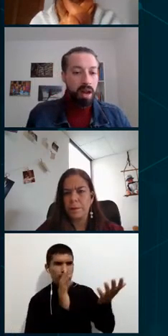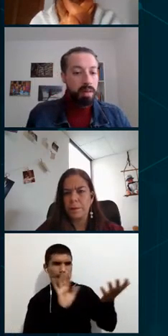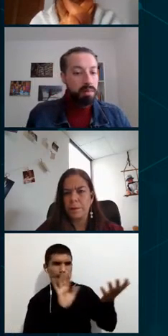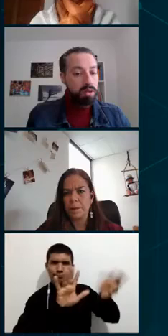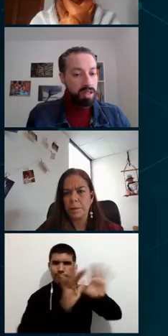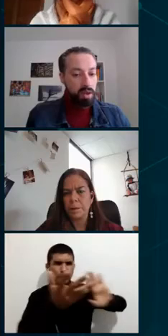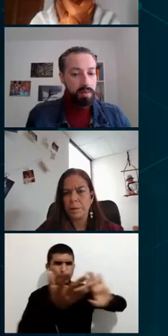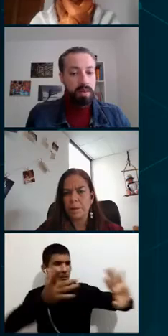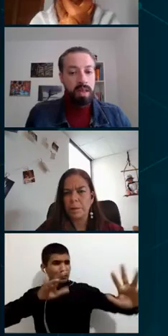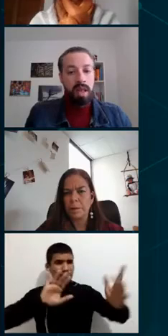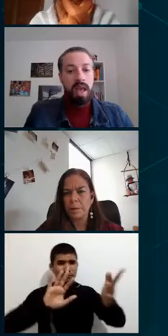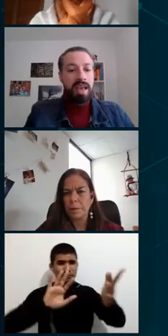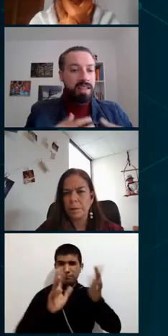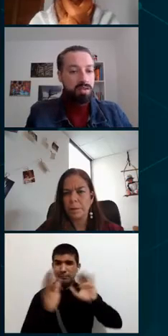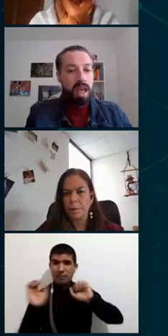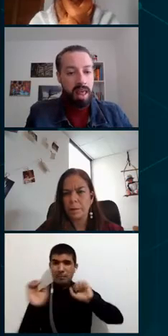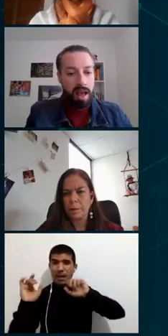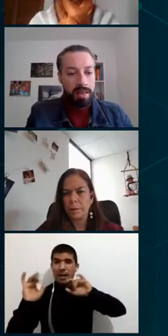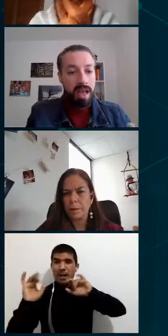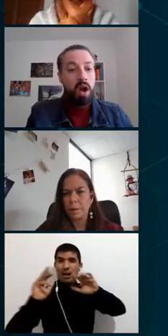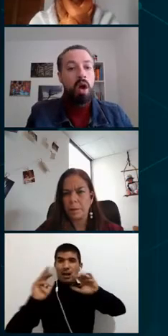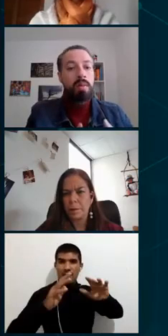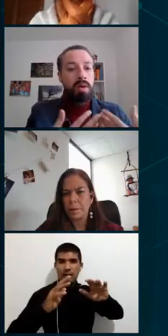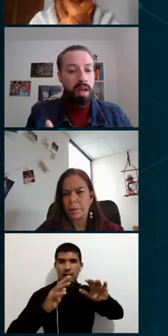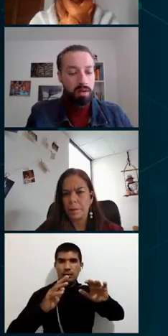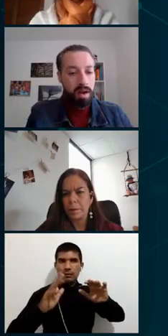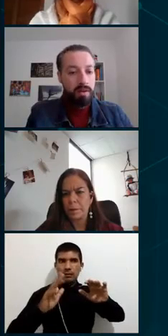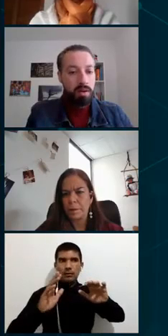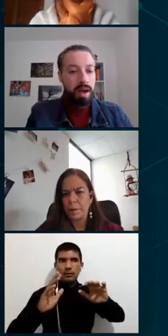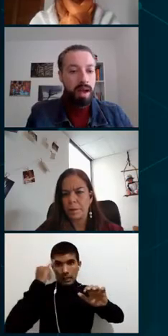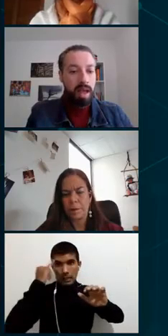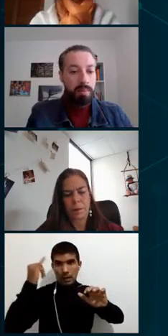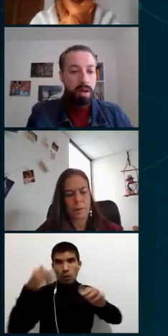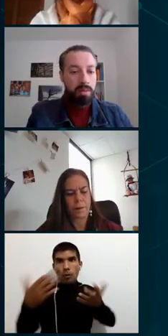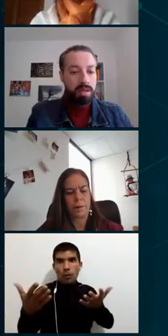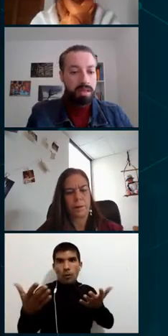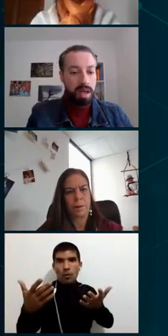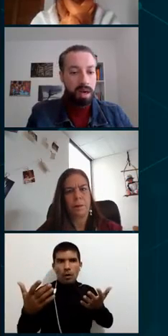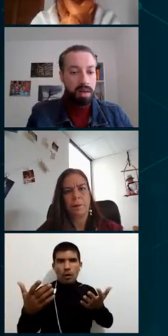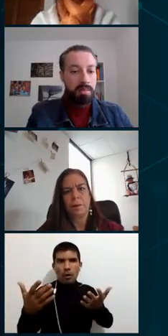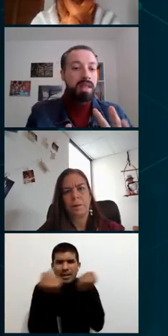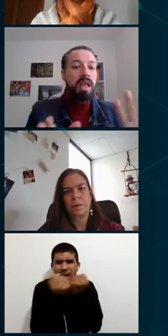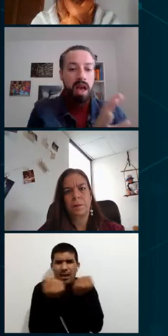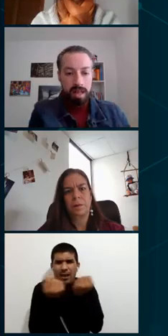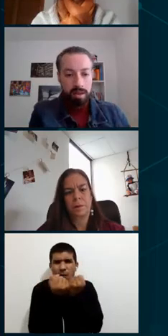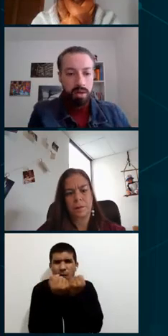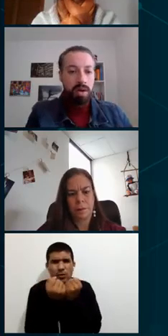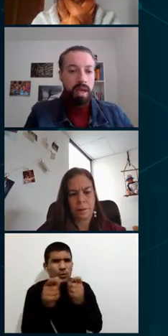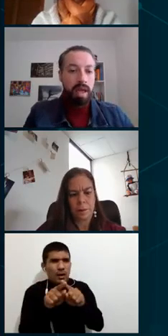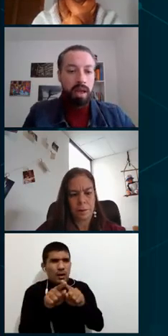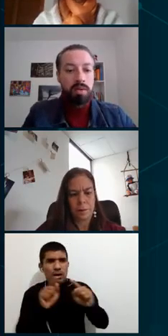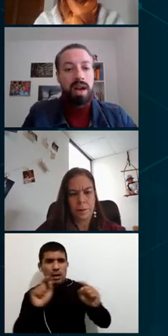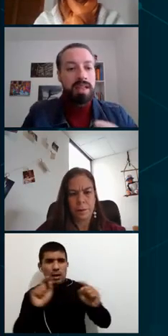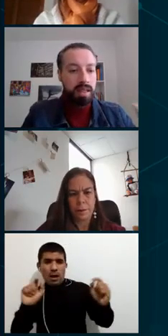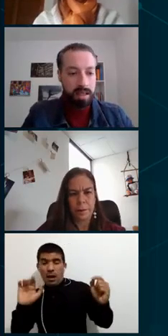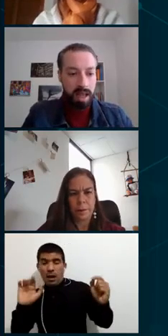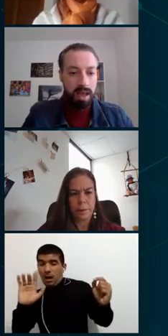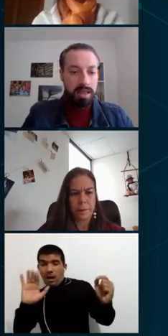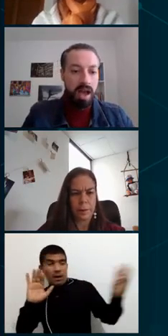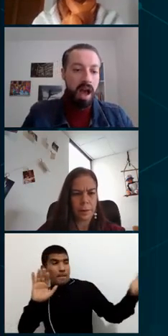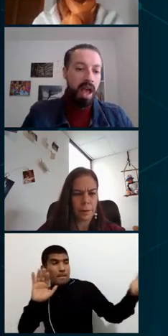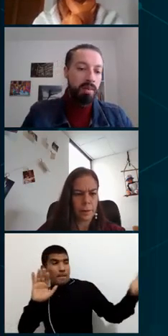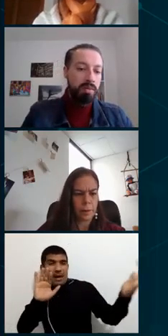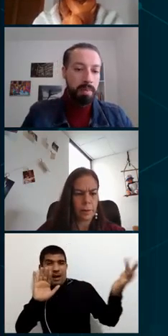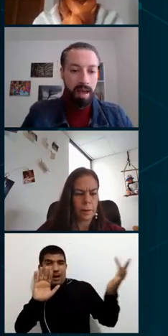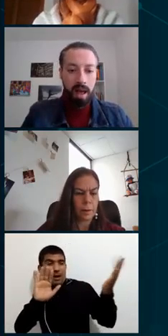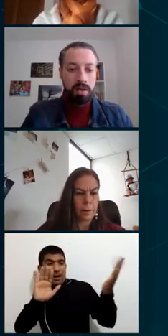como por el mismo sitio. Esa es una idea de cómo de alguna forma podemos estar mitigando una necesidad